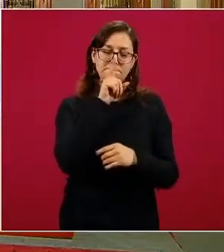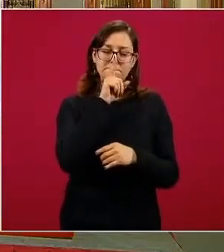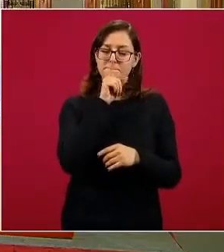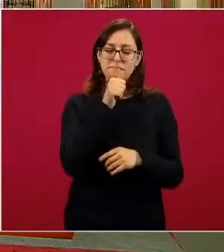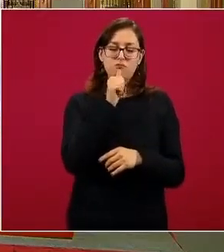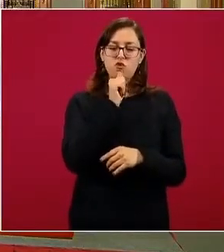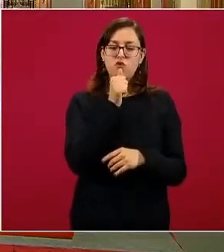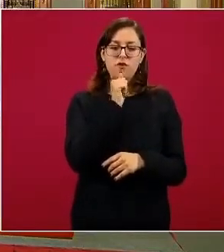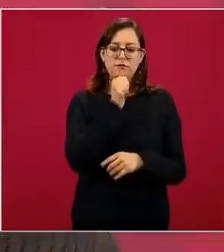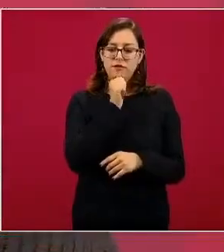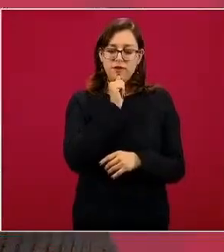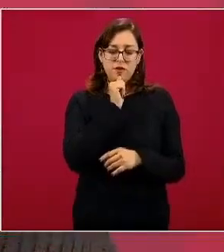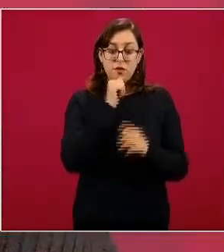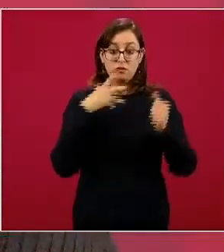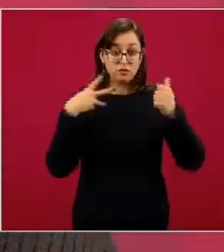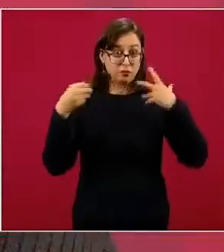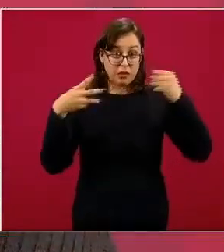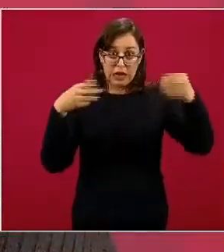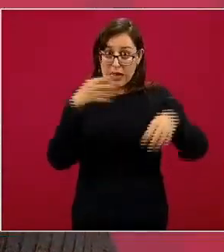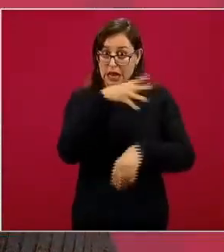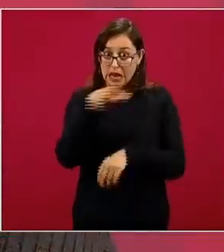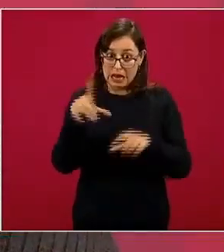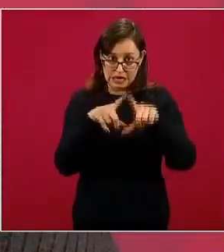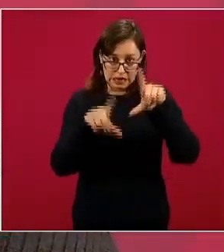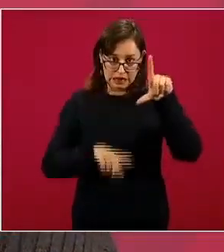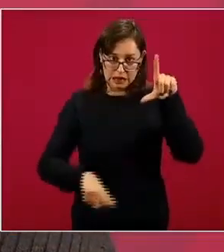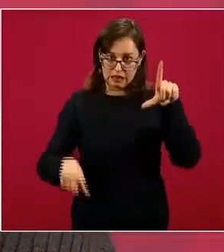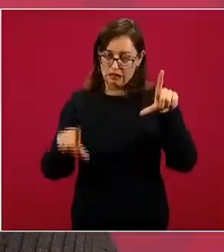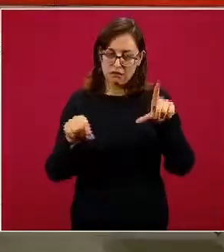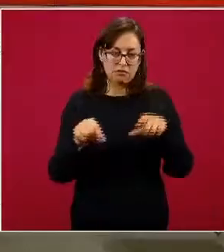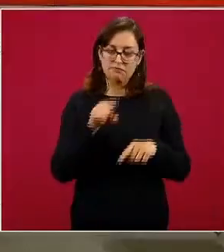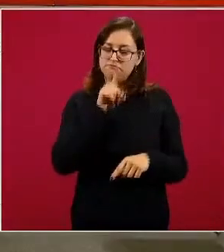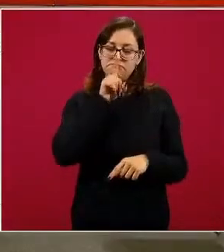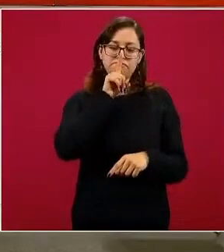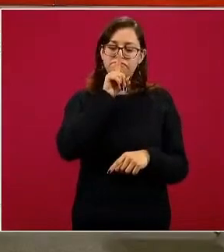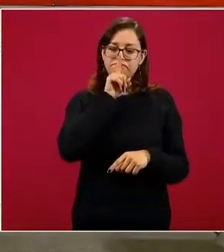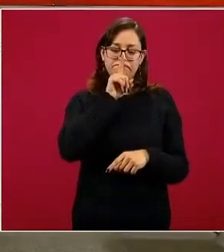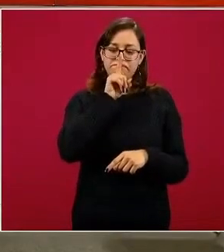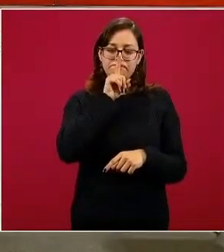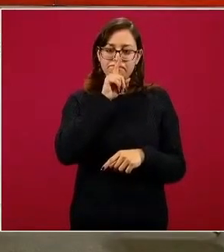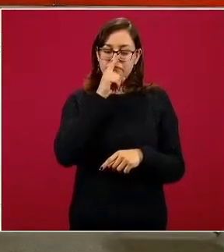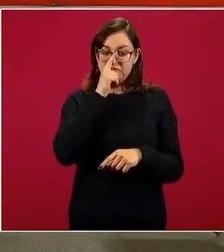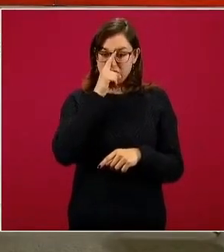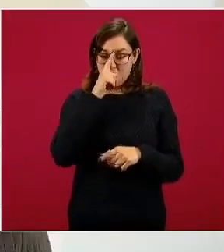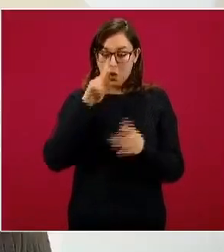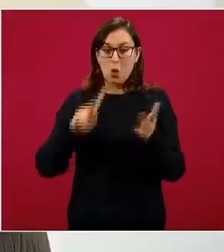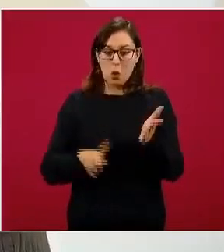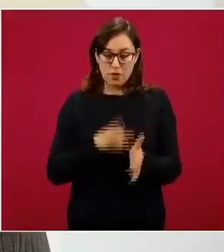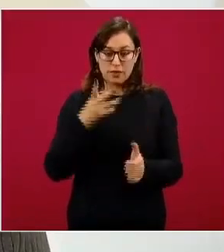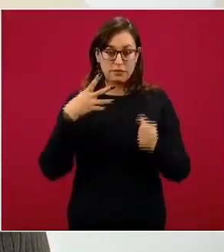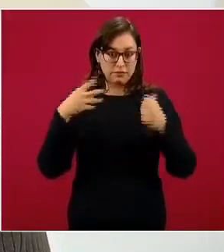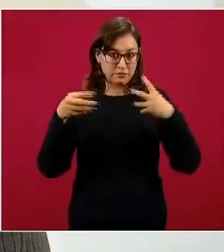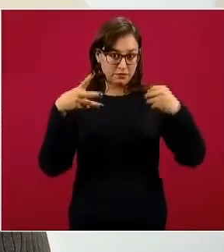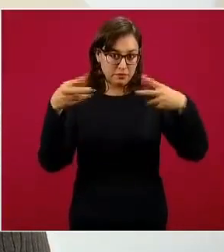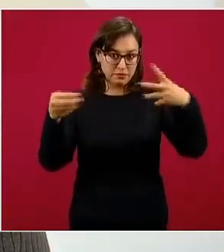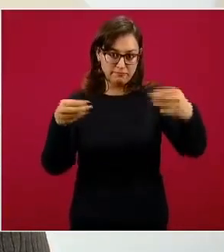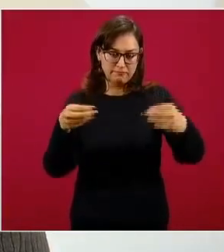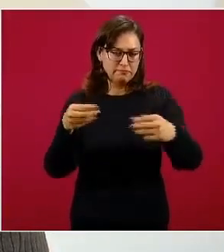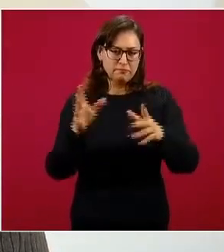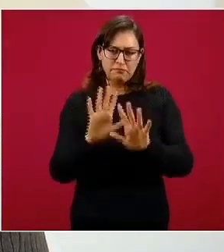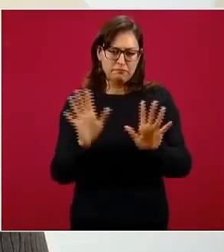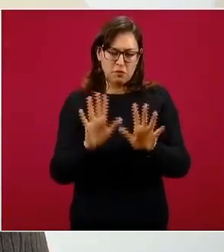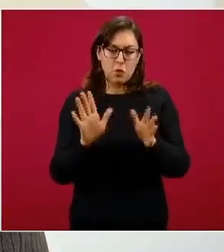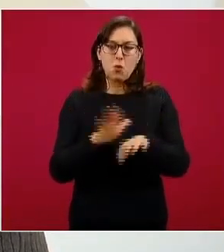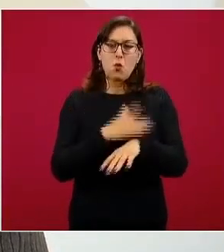ascendente y por lo tanto un rebrote a nivel nacional, y decimos rebrote en el sentido de que ya habíamos tenido nuestro